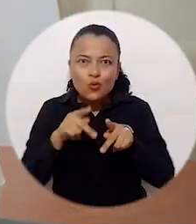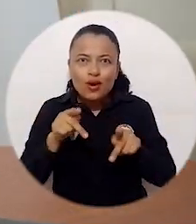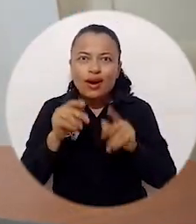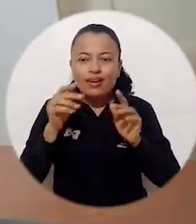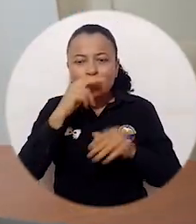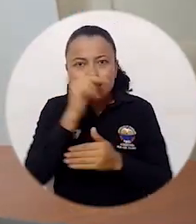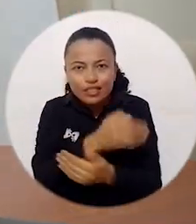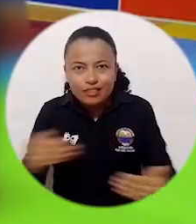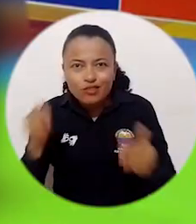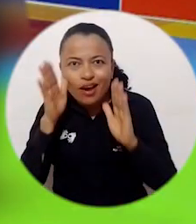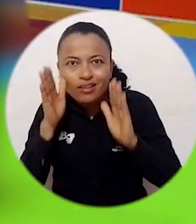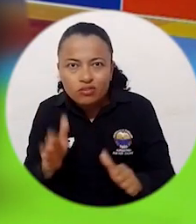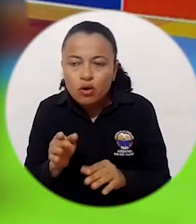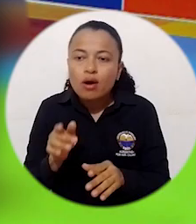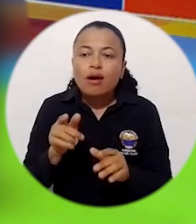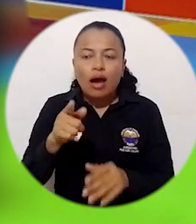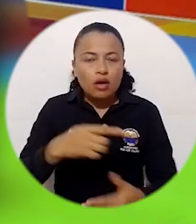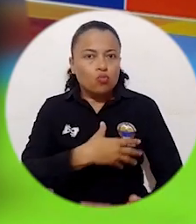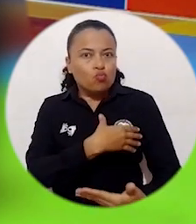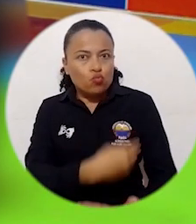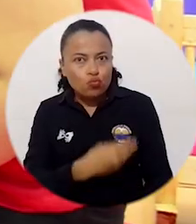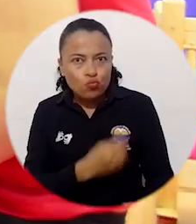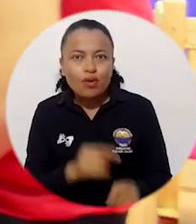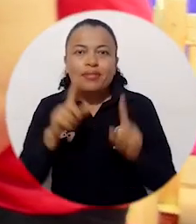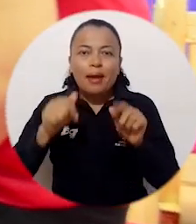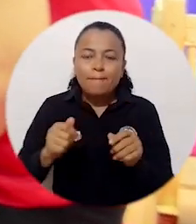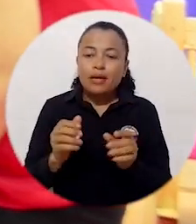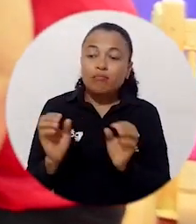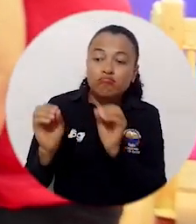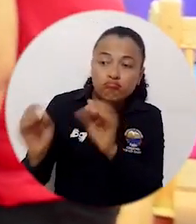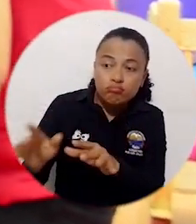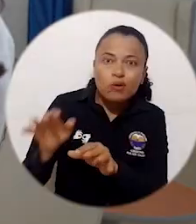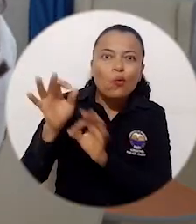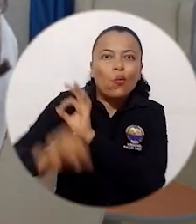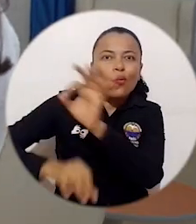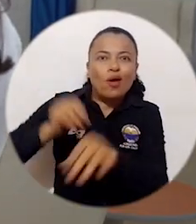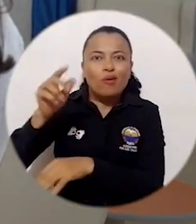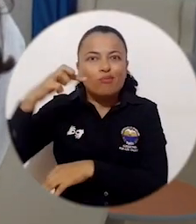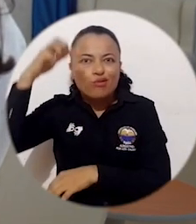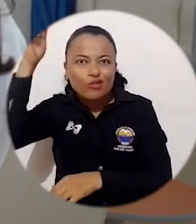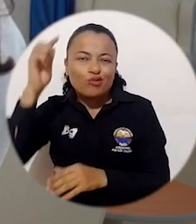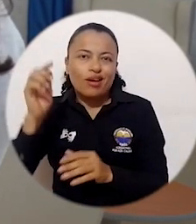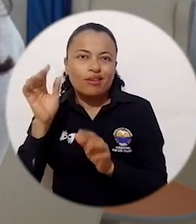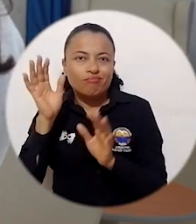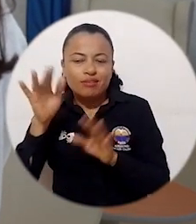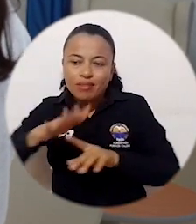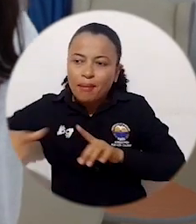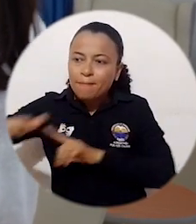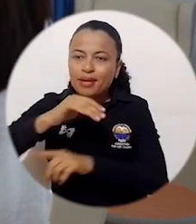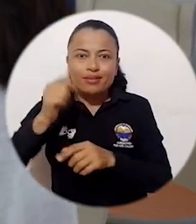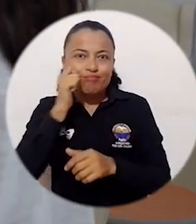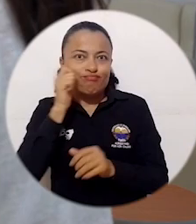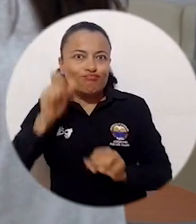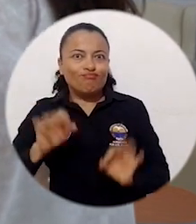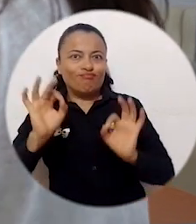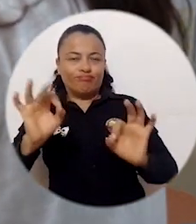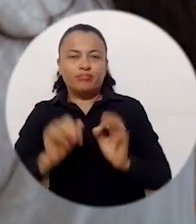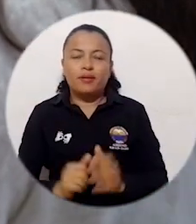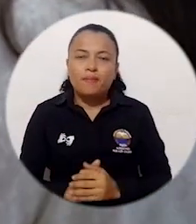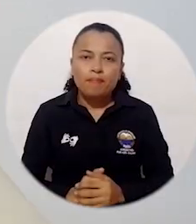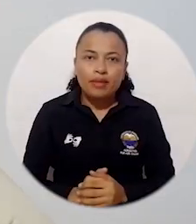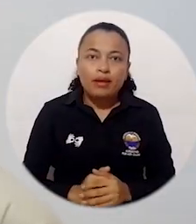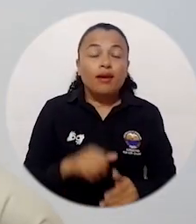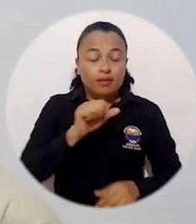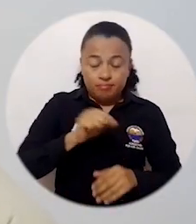a su bebé y ponerla Al cuidado de profesionales y un ambiente humanista que la respalda en su formación profesional me habían contado